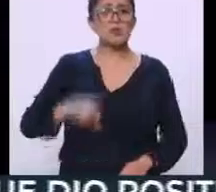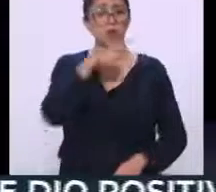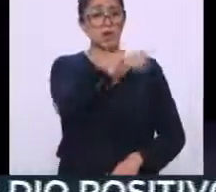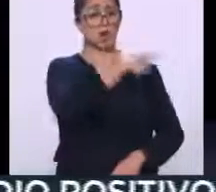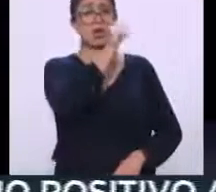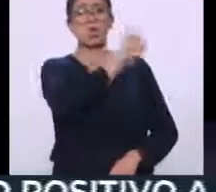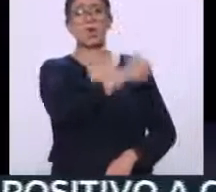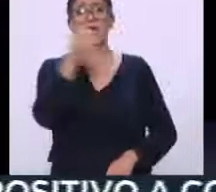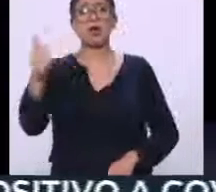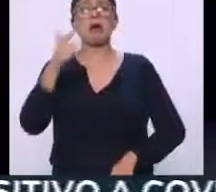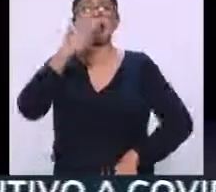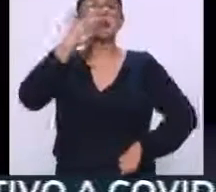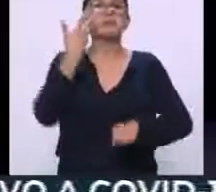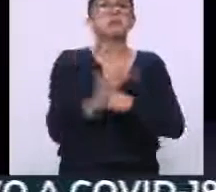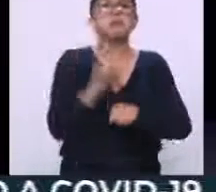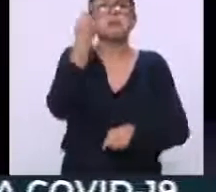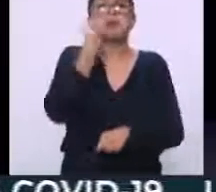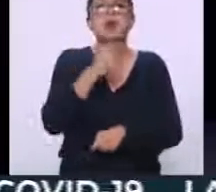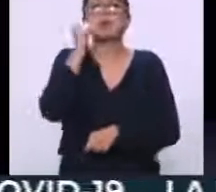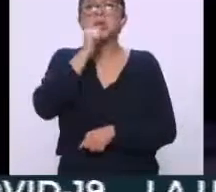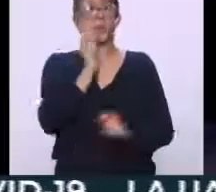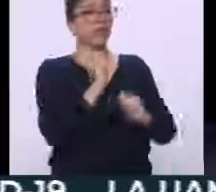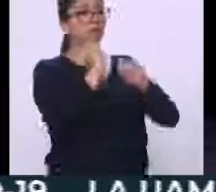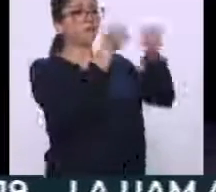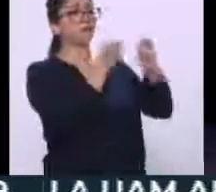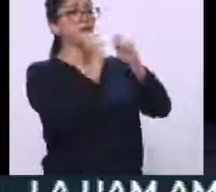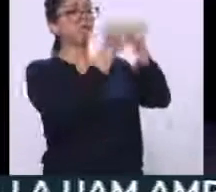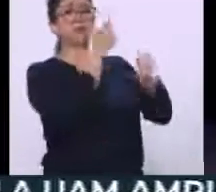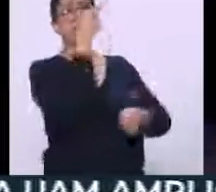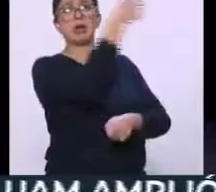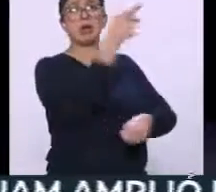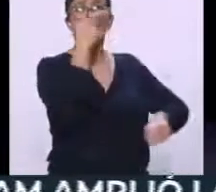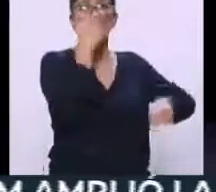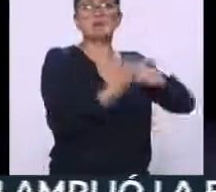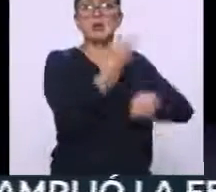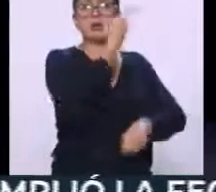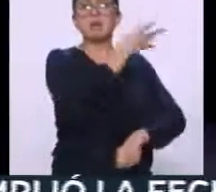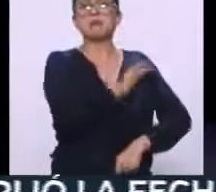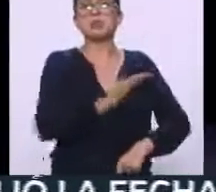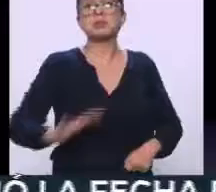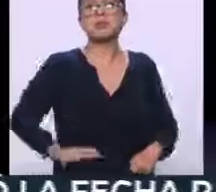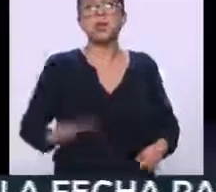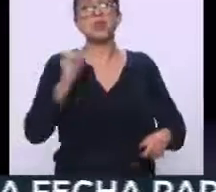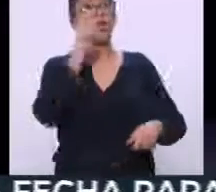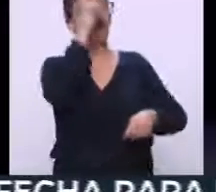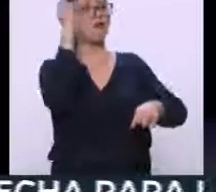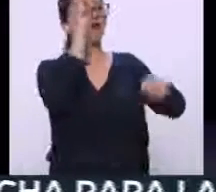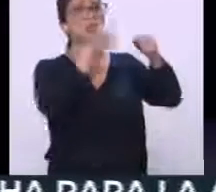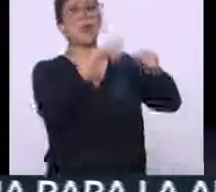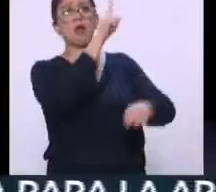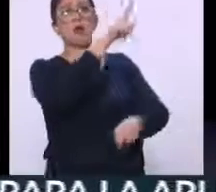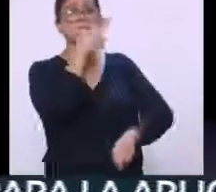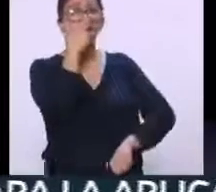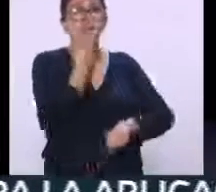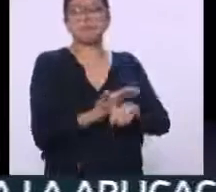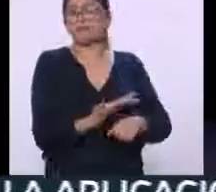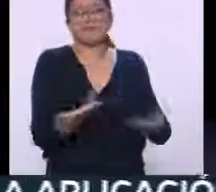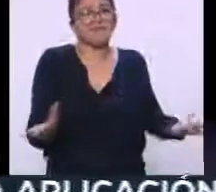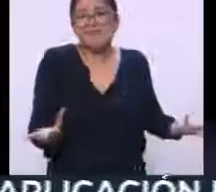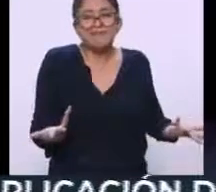facultades y pareciera que todo se lo cargamos al presidente o todo se lo cargamos a la federación y tendríamos también que estar hablando de